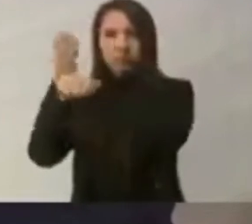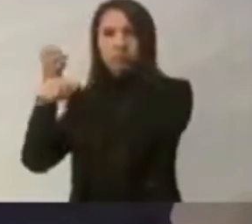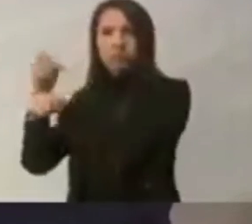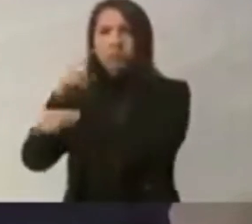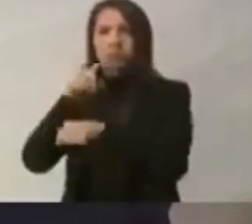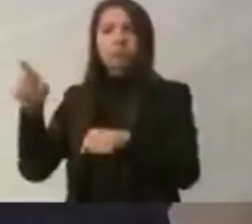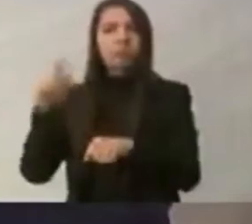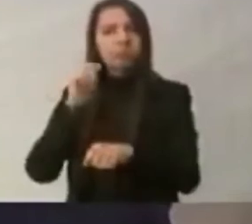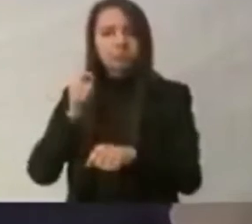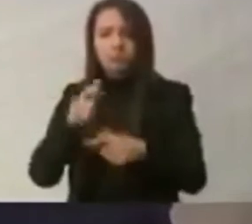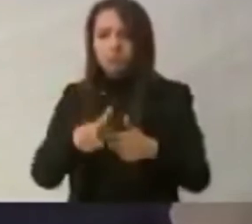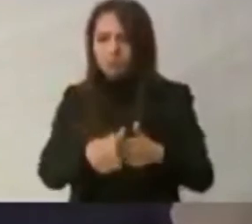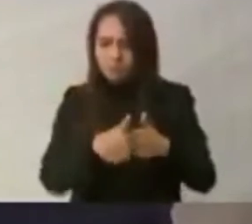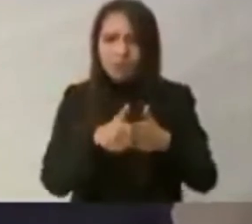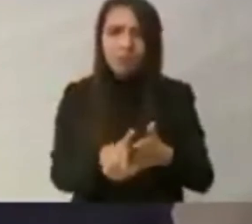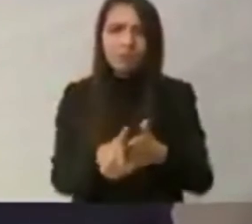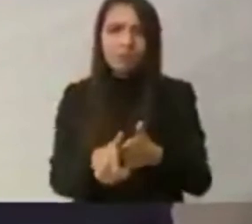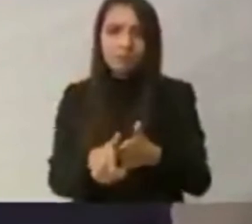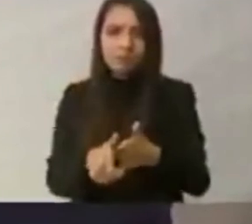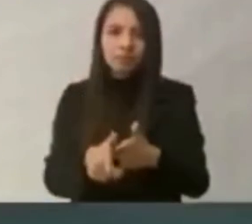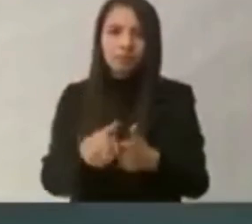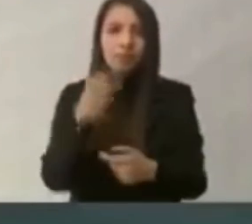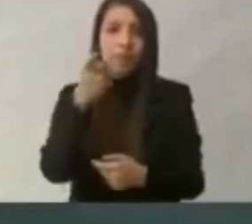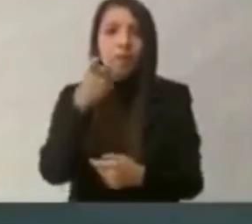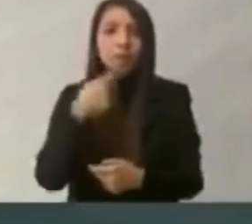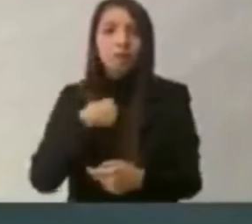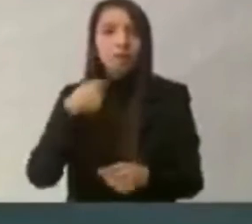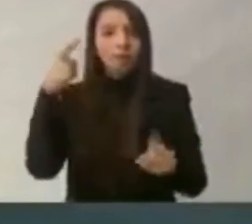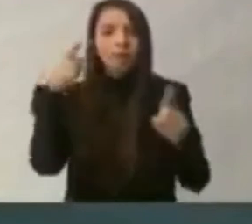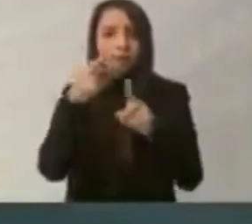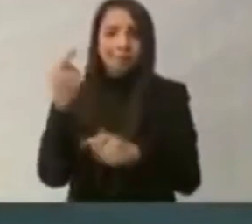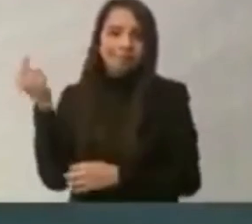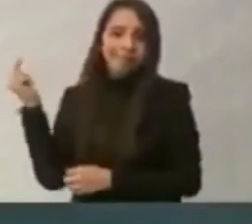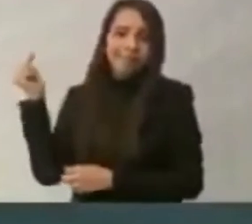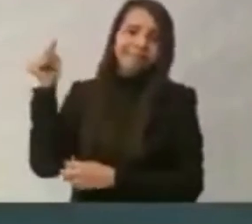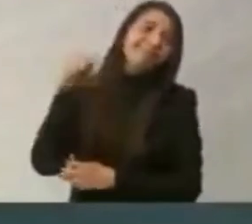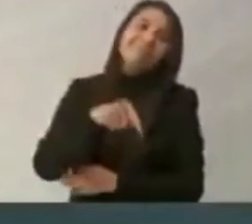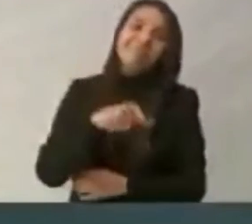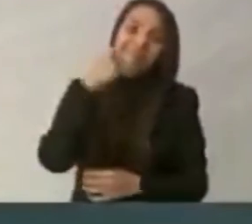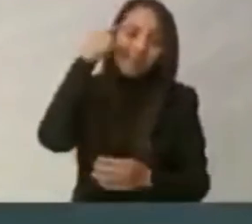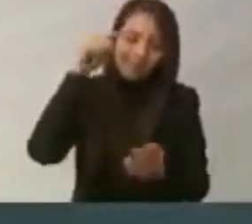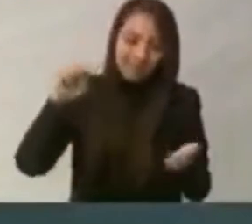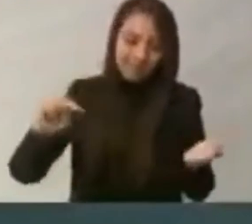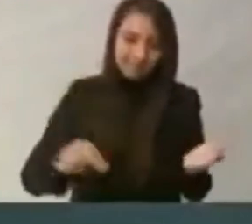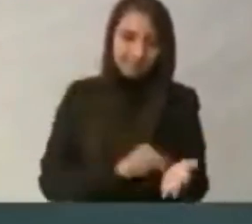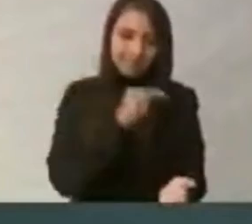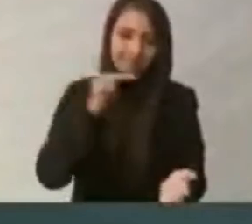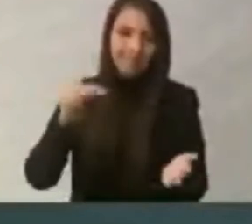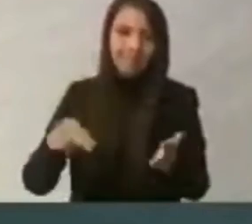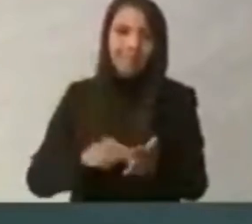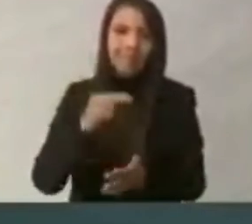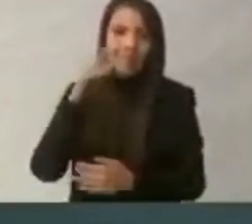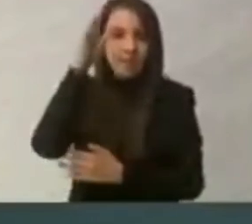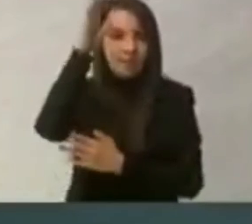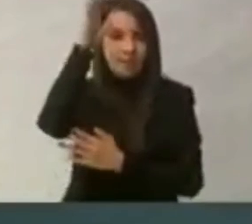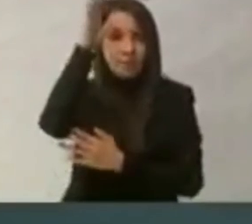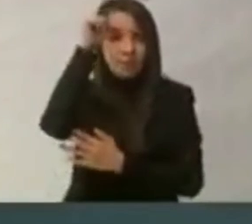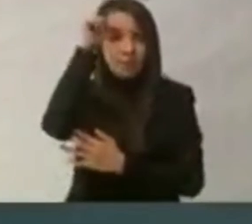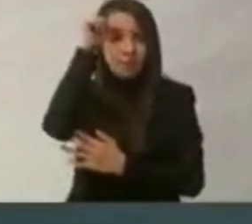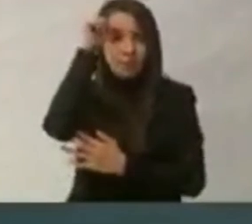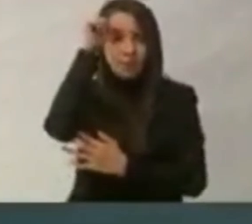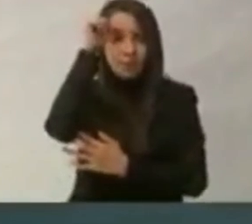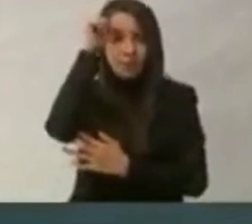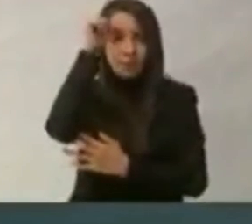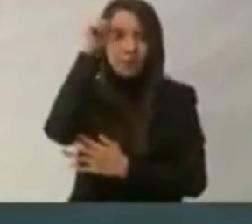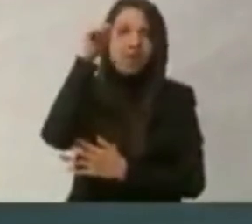vengo a firmar aquí con ustedes el decreto para que se mantenga